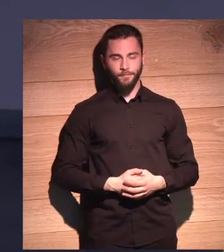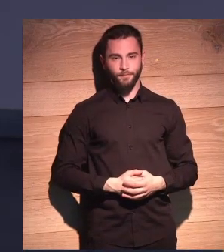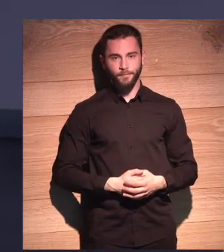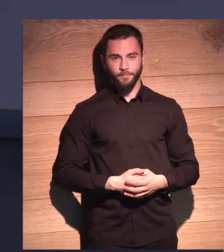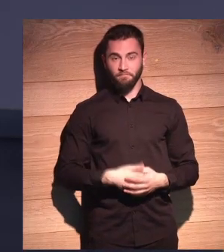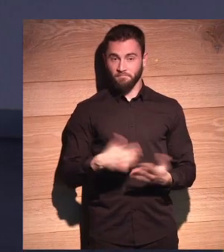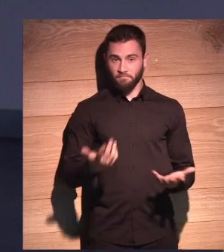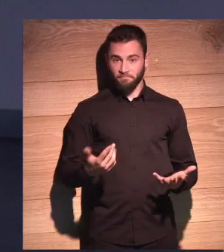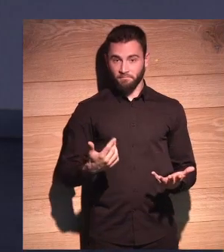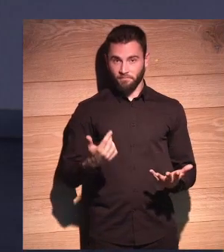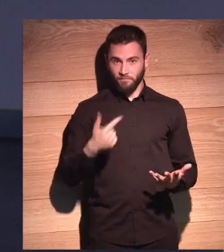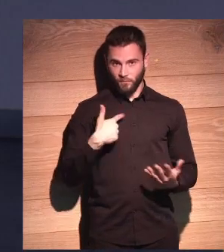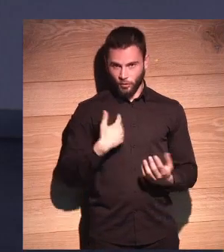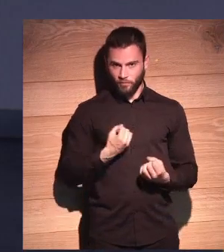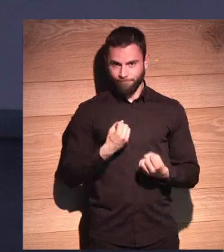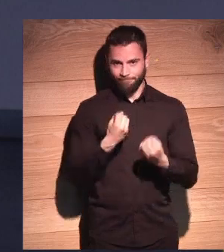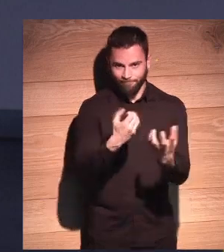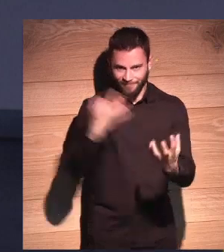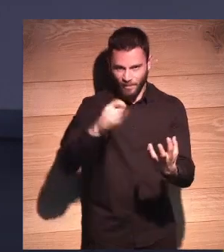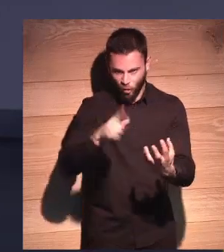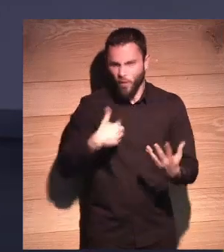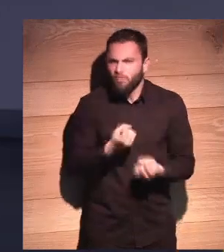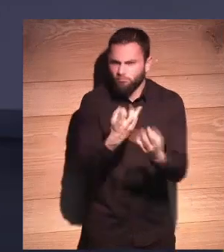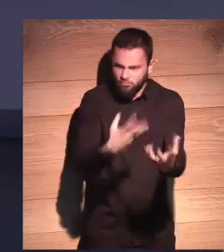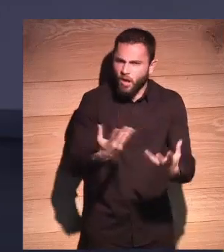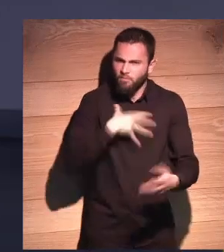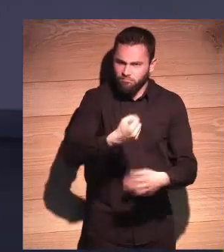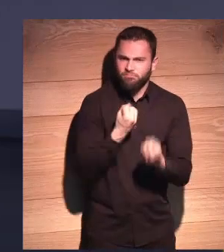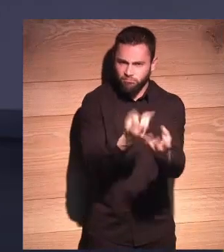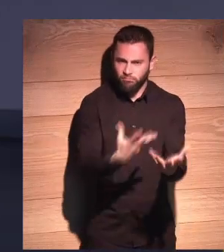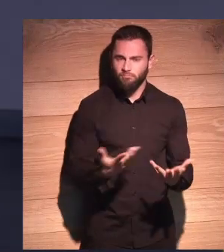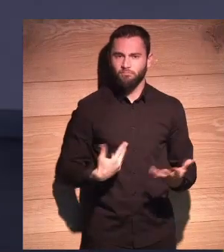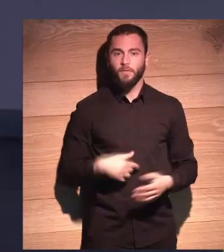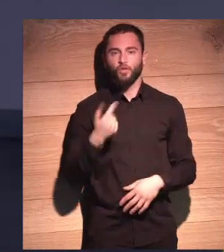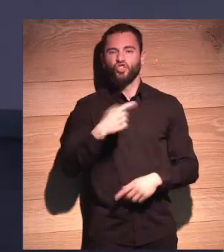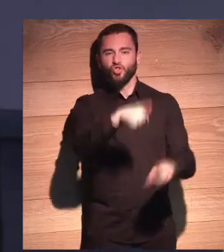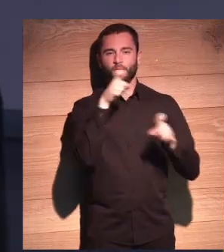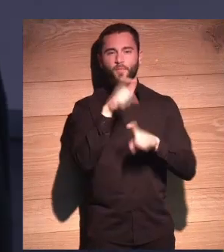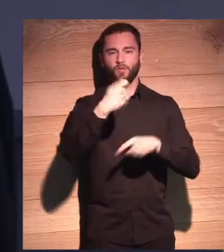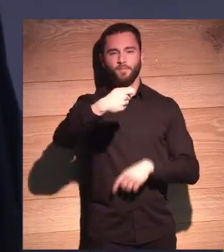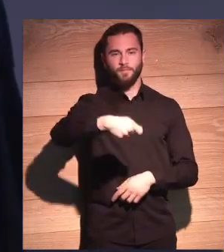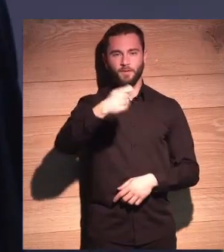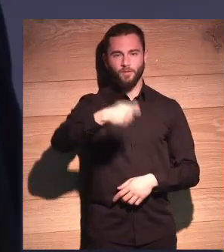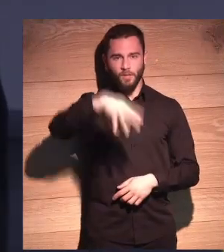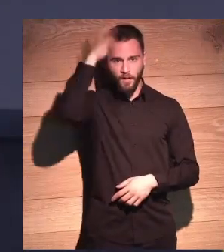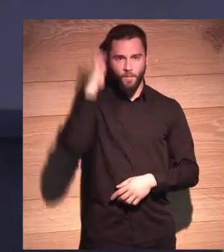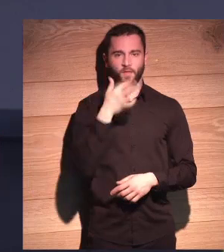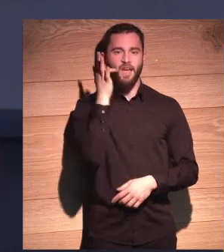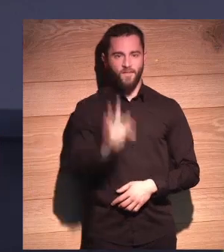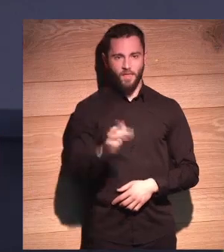voy a hacer un comentario que no tenía que hacer, pero lo hice y os lo digo. Entonces le pregunté al presidente de la República